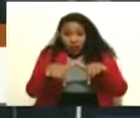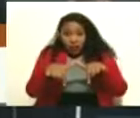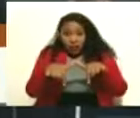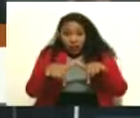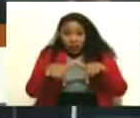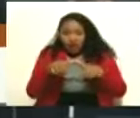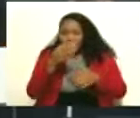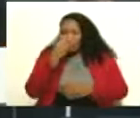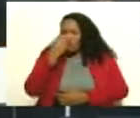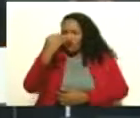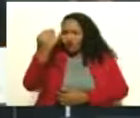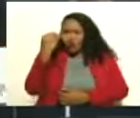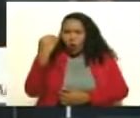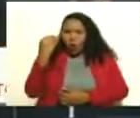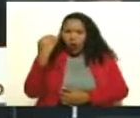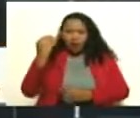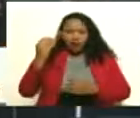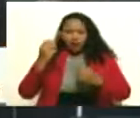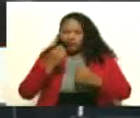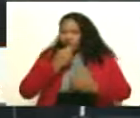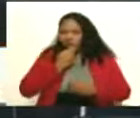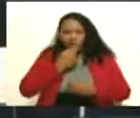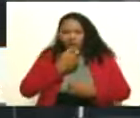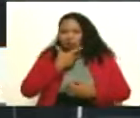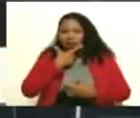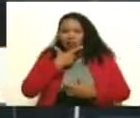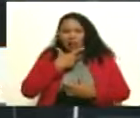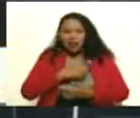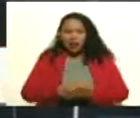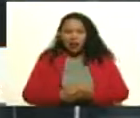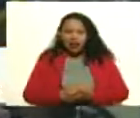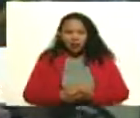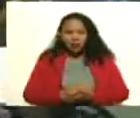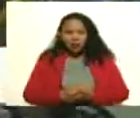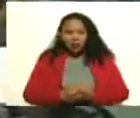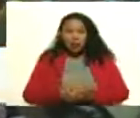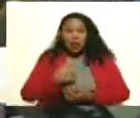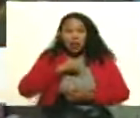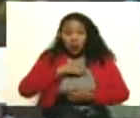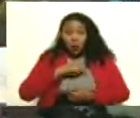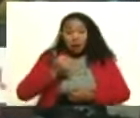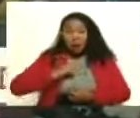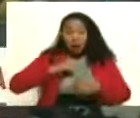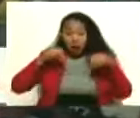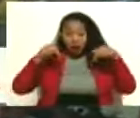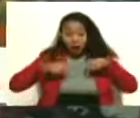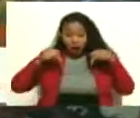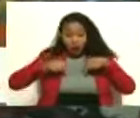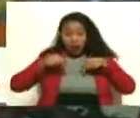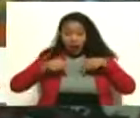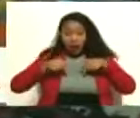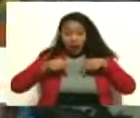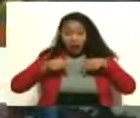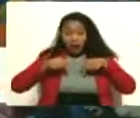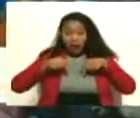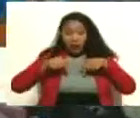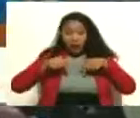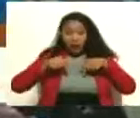Mi amor, linda y bella. Y vamos a aprovechar desde aquí de mandarle